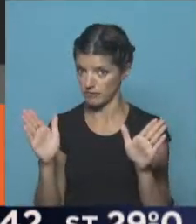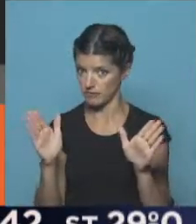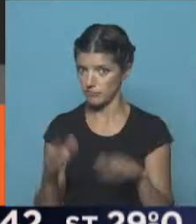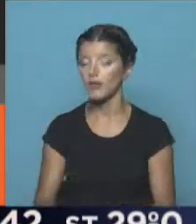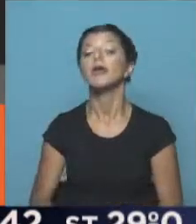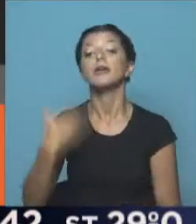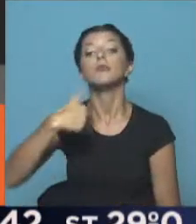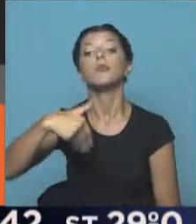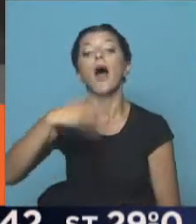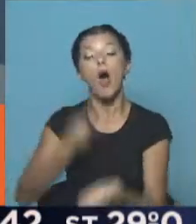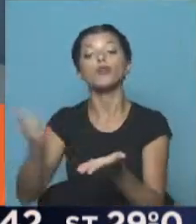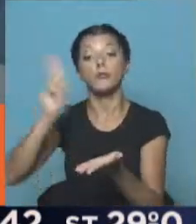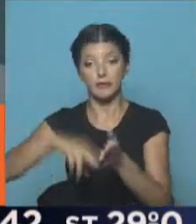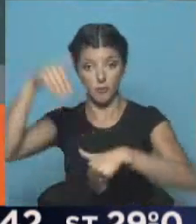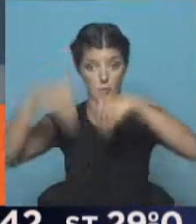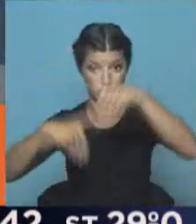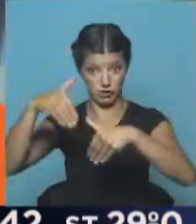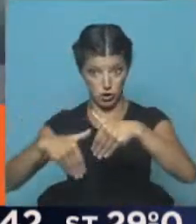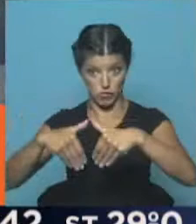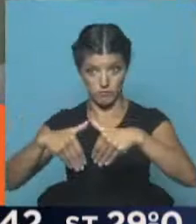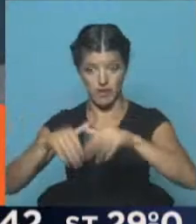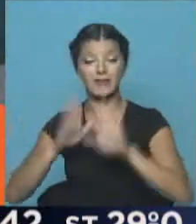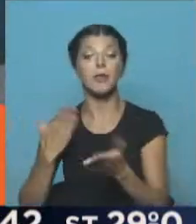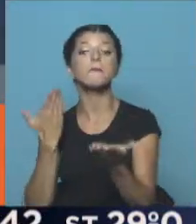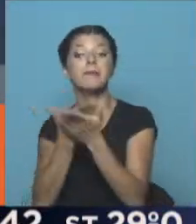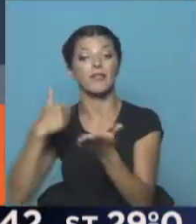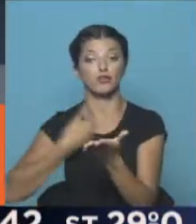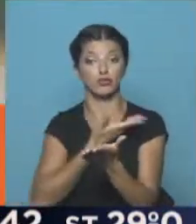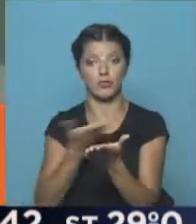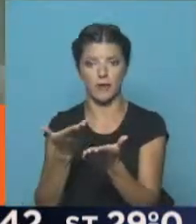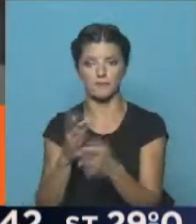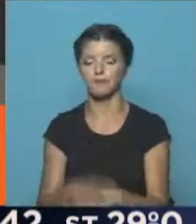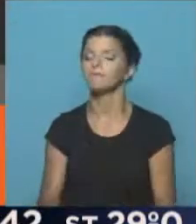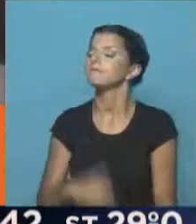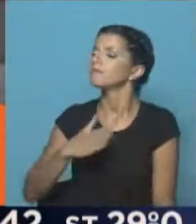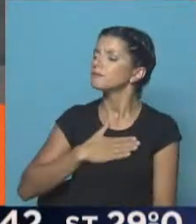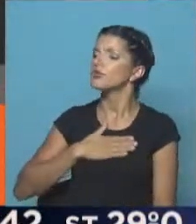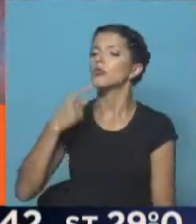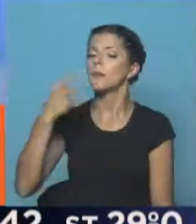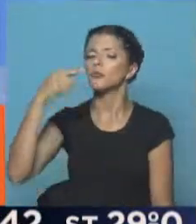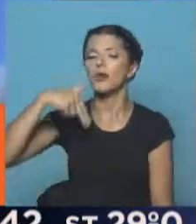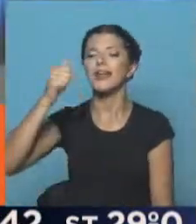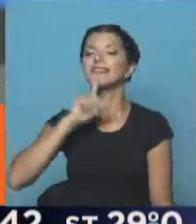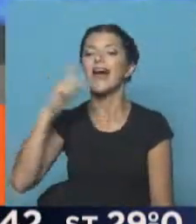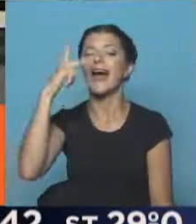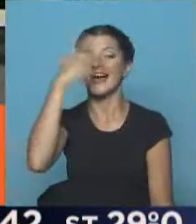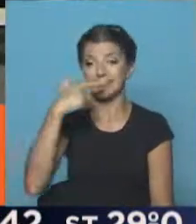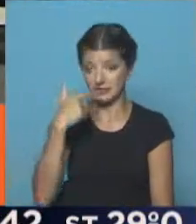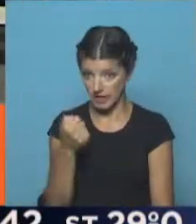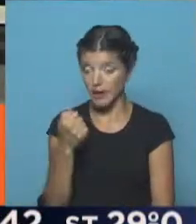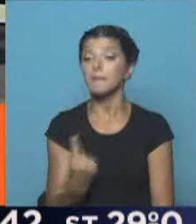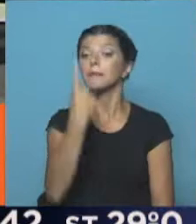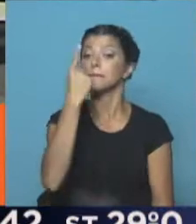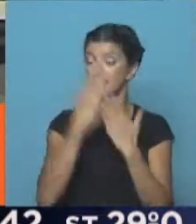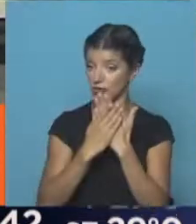realicen nuevamente elecciones después de las que se hicieron en diciembre del año pasado ahora natalia no sólo renunció el ministro de justicia sino que antes había